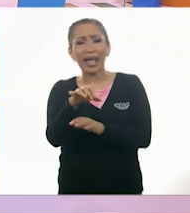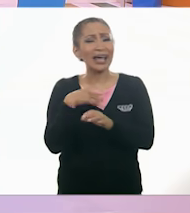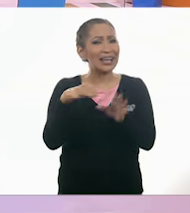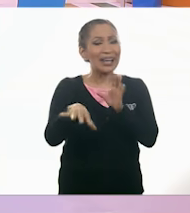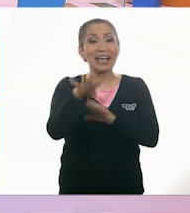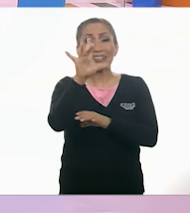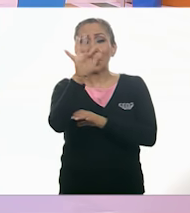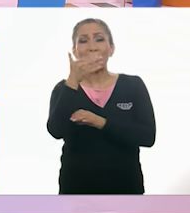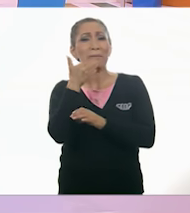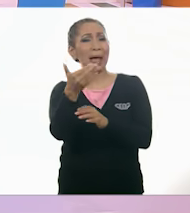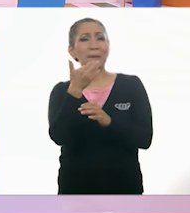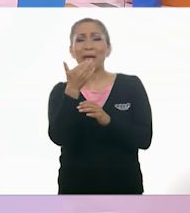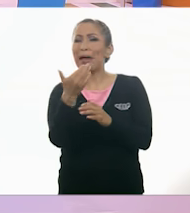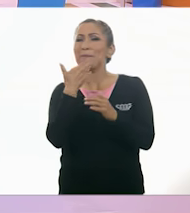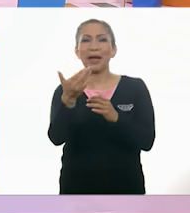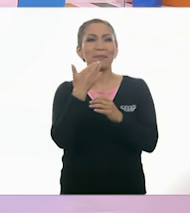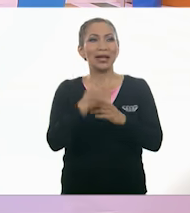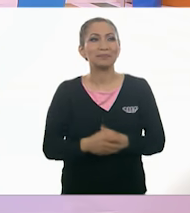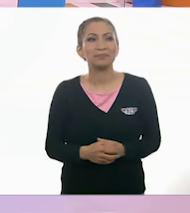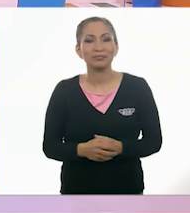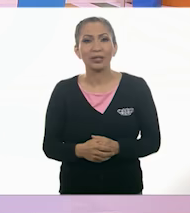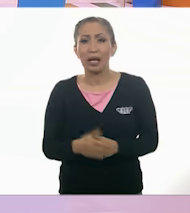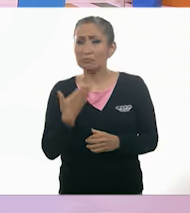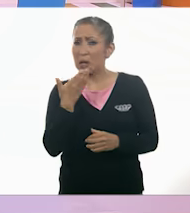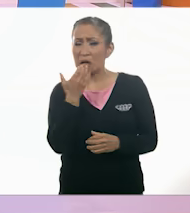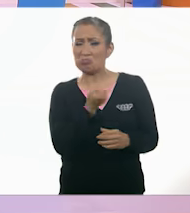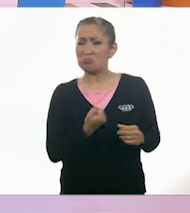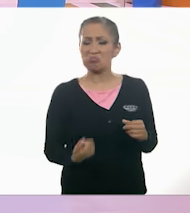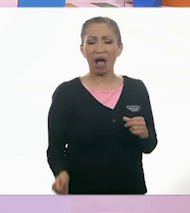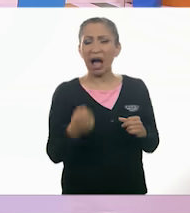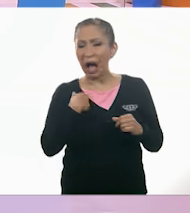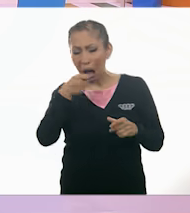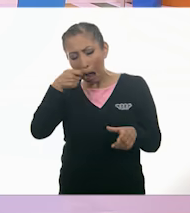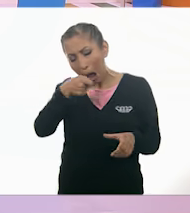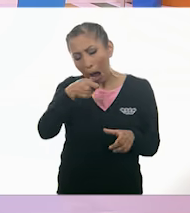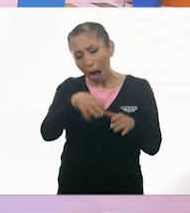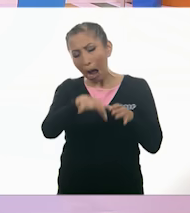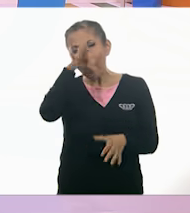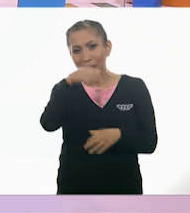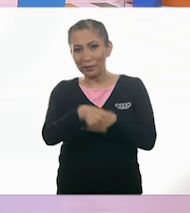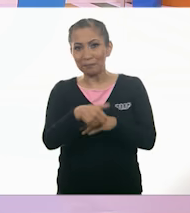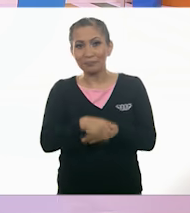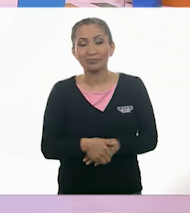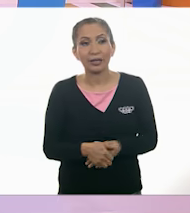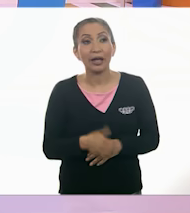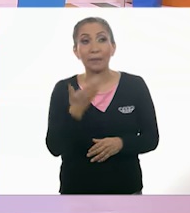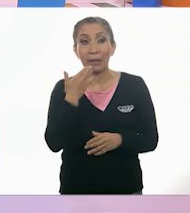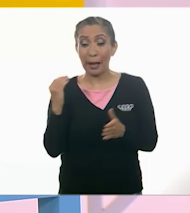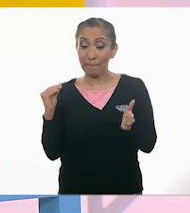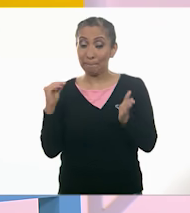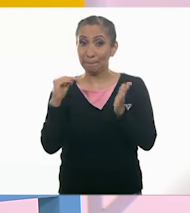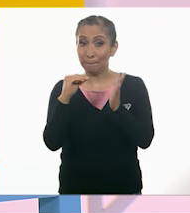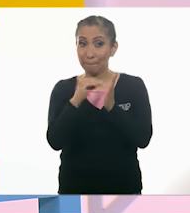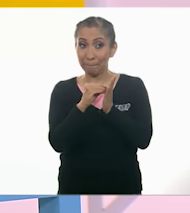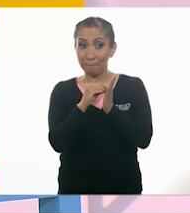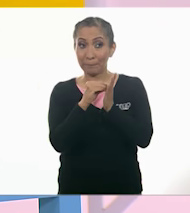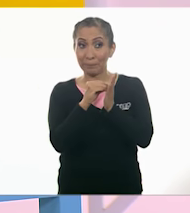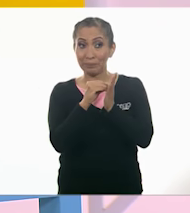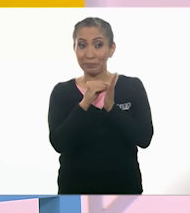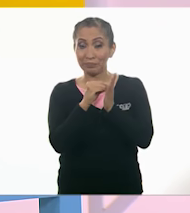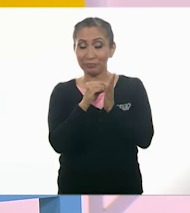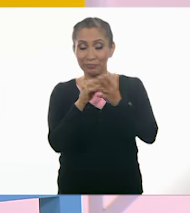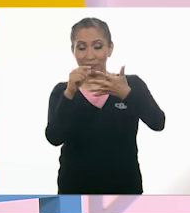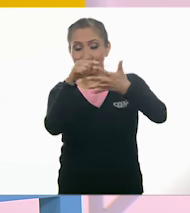¡50! ¡Muy bien! ¡Lo hicieron muy bien! ¡Somos muy buenos detectives, maestra! Muy bien, entonces vamos a poner en